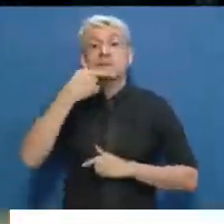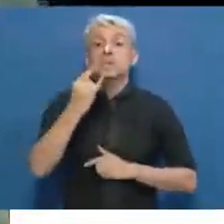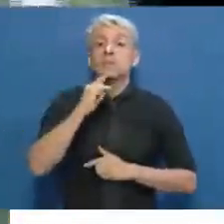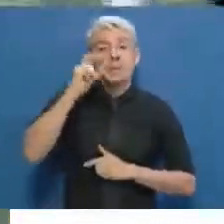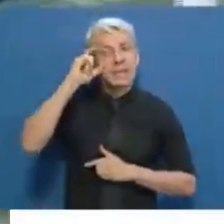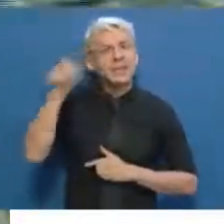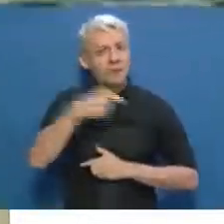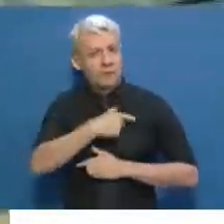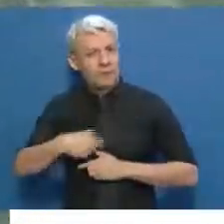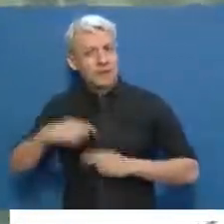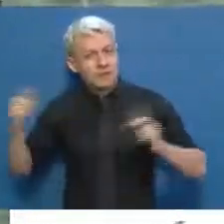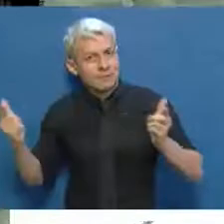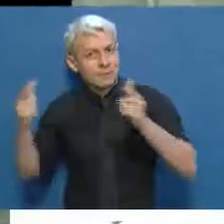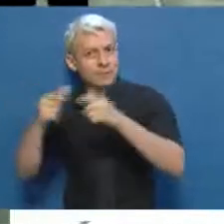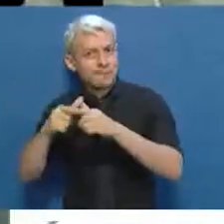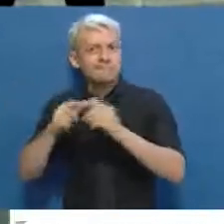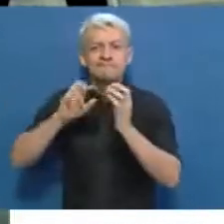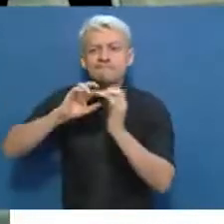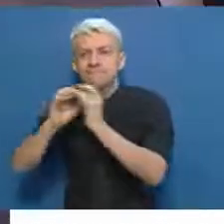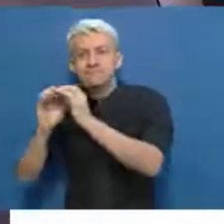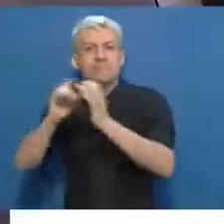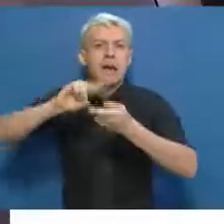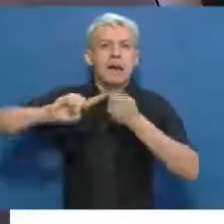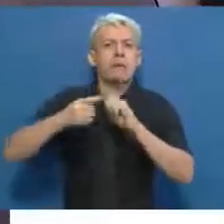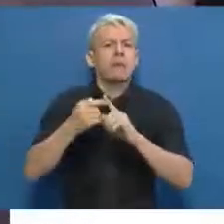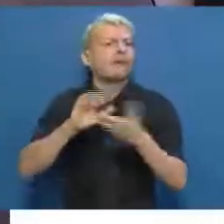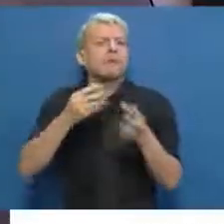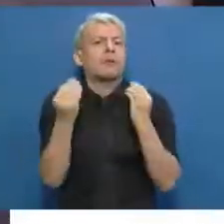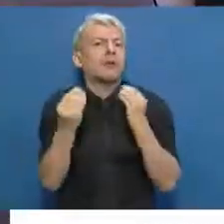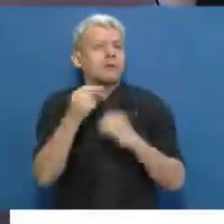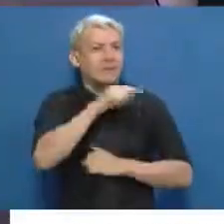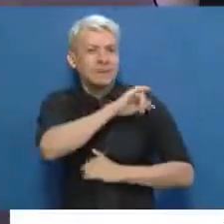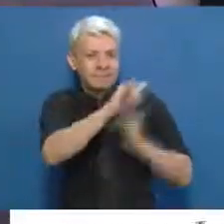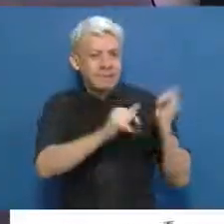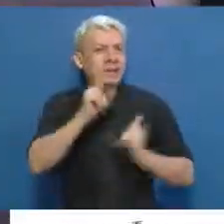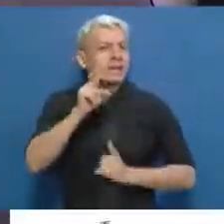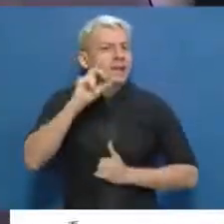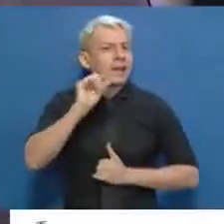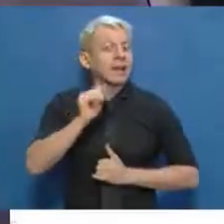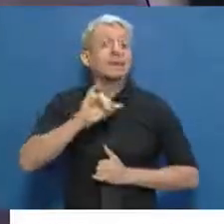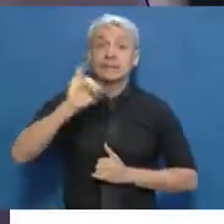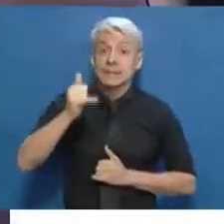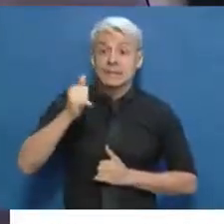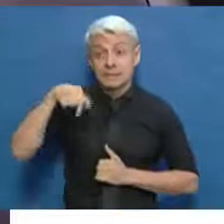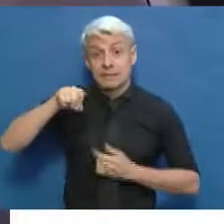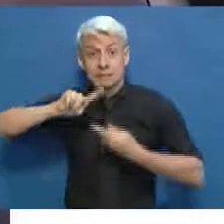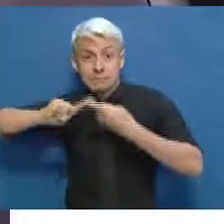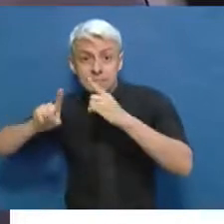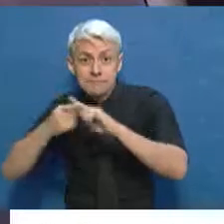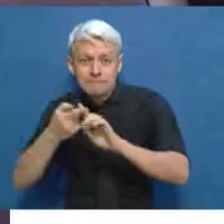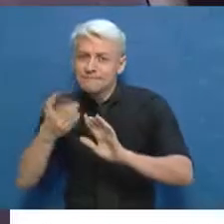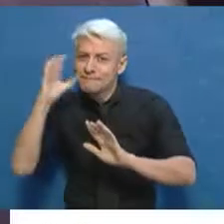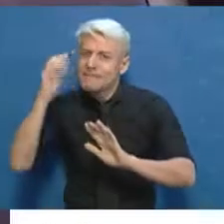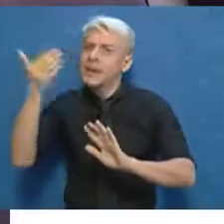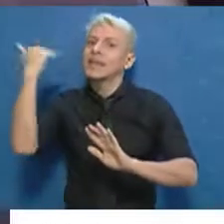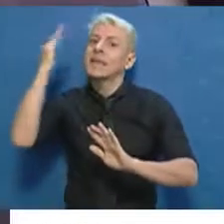del gobierno. Comenzaron las negociaciones y ¿de qué manera, Ricardo? Bueno, estas negociaciones, Daniela, debemos recordar que se iniciaron en el